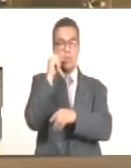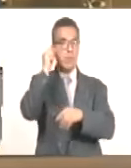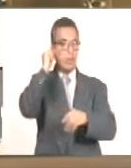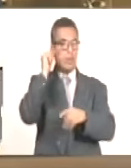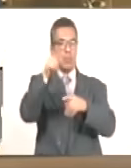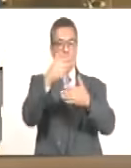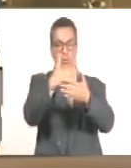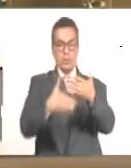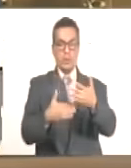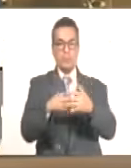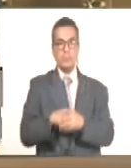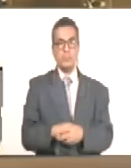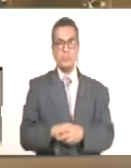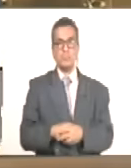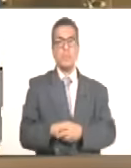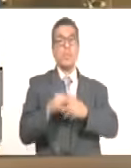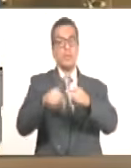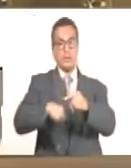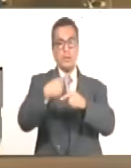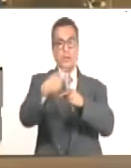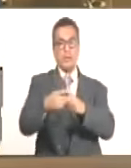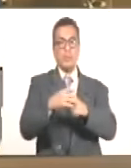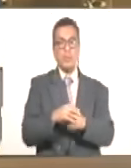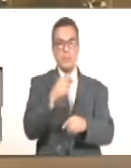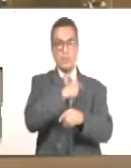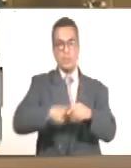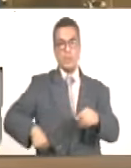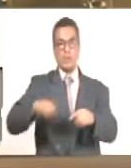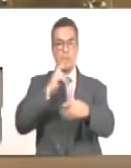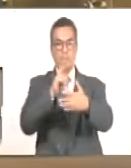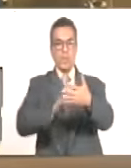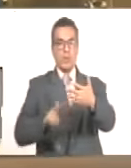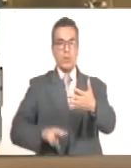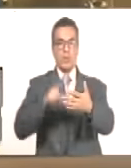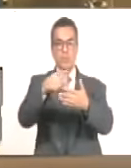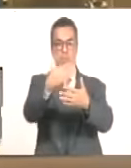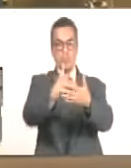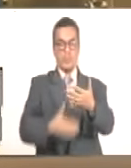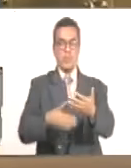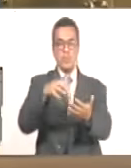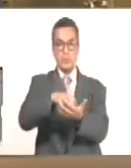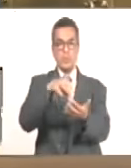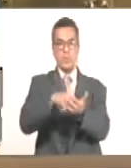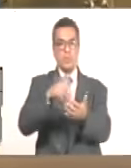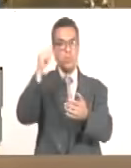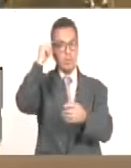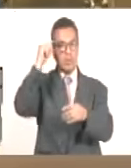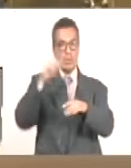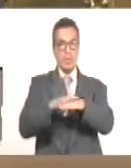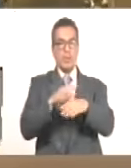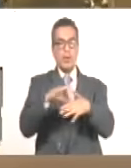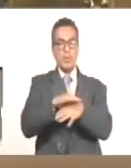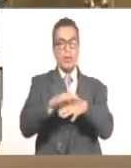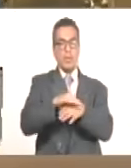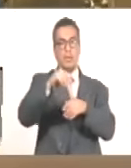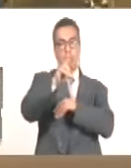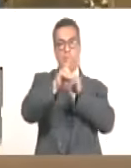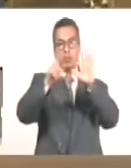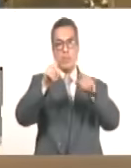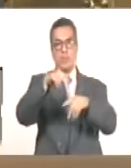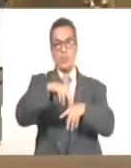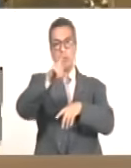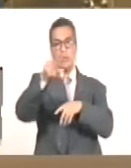diputados indicados en lista anexa. Acto seguido, el presidente ordenó dar lectura al acta de la sesión ordinaria del día martes 26 de septiembre de